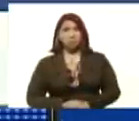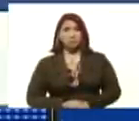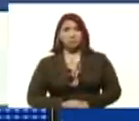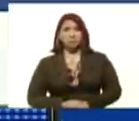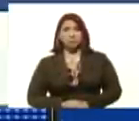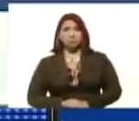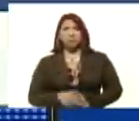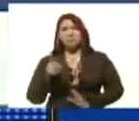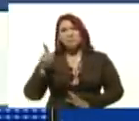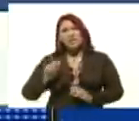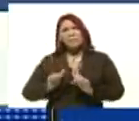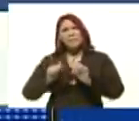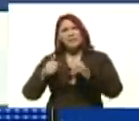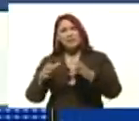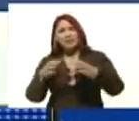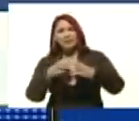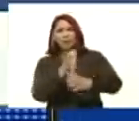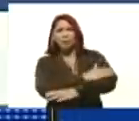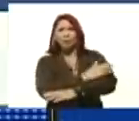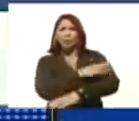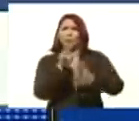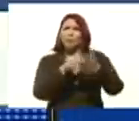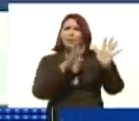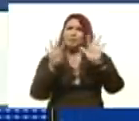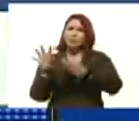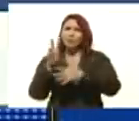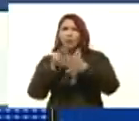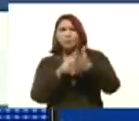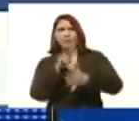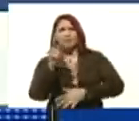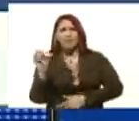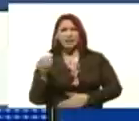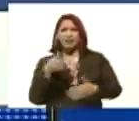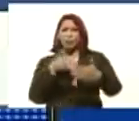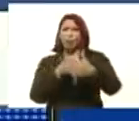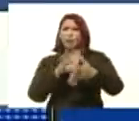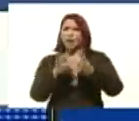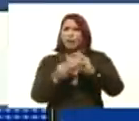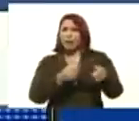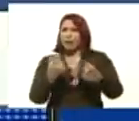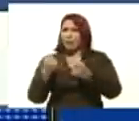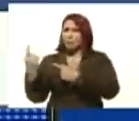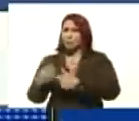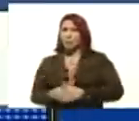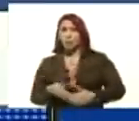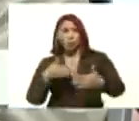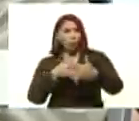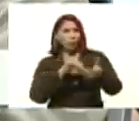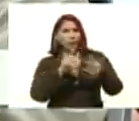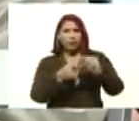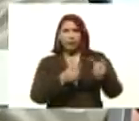Y ellos empezaron con la cantaleta 2019 y 2020 contra los CLAT, contra los CLAT, contra los